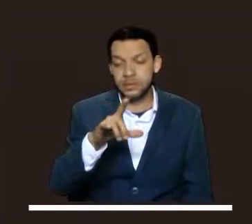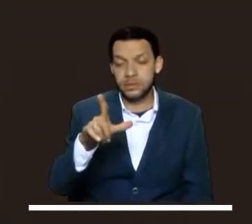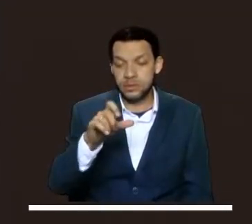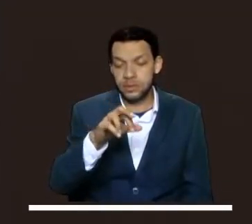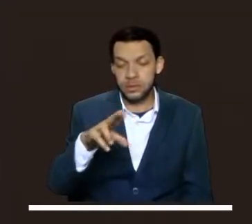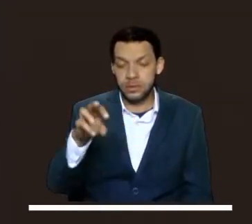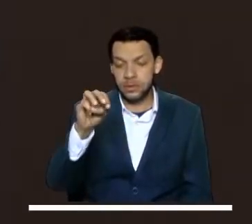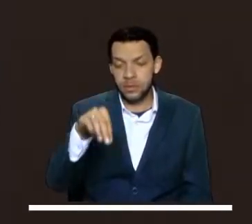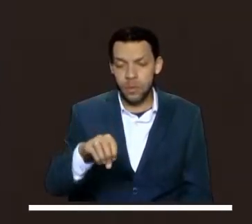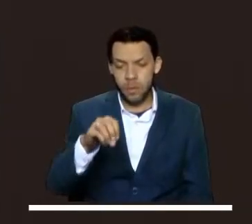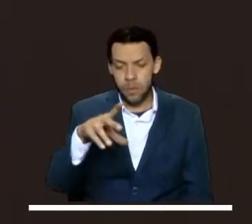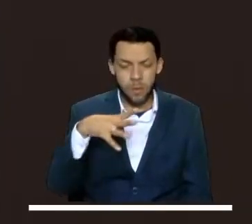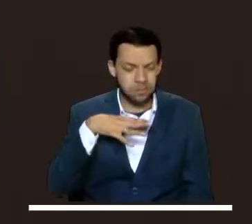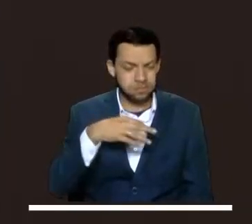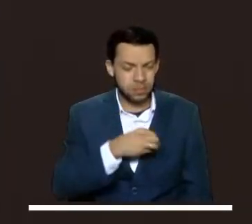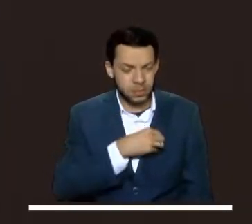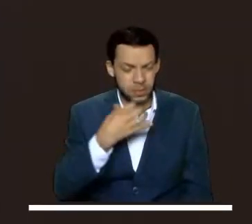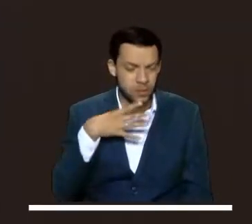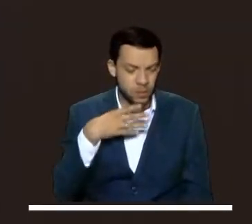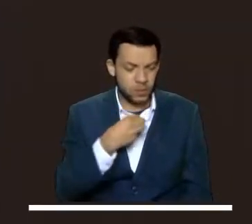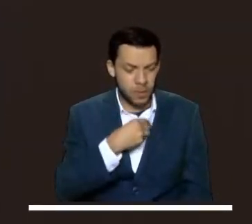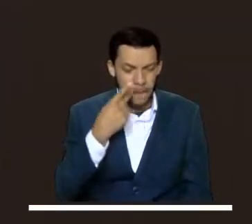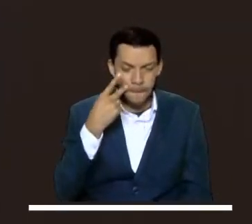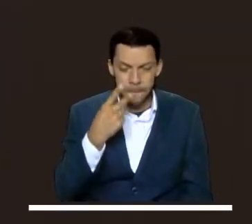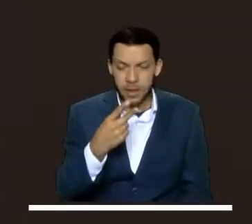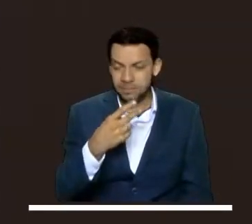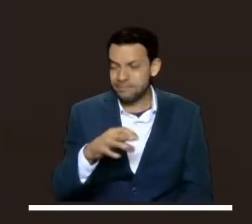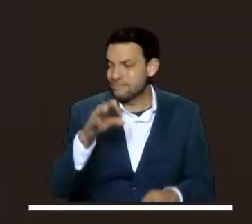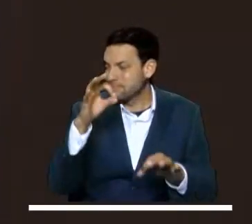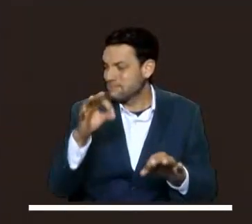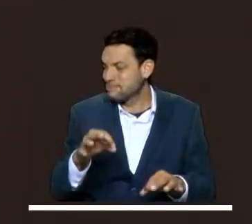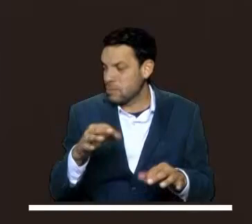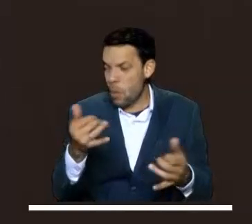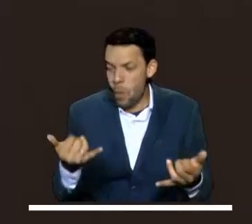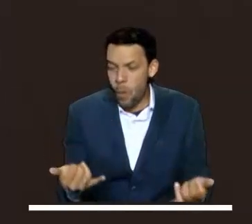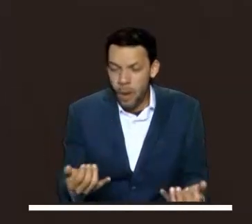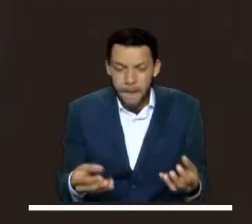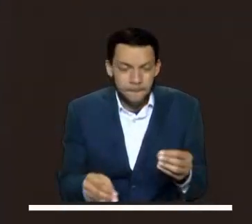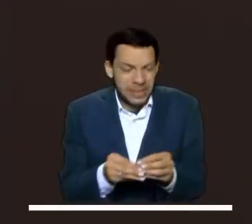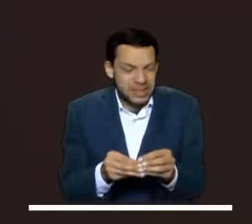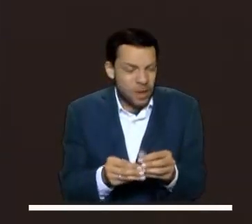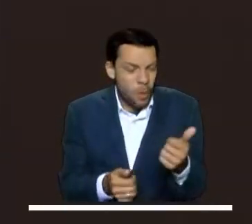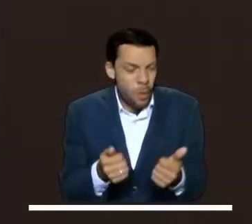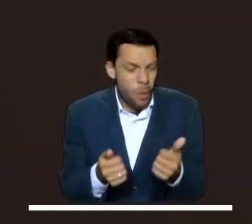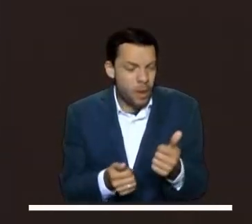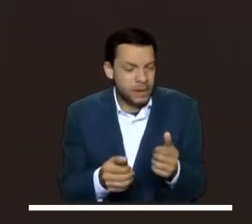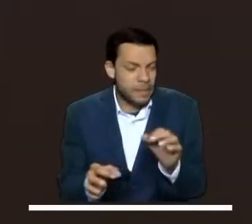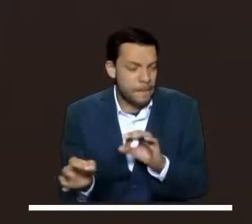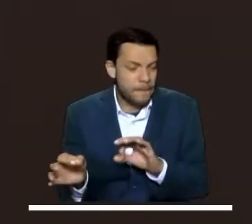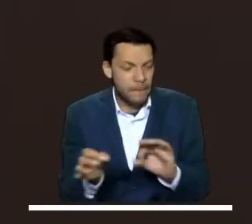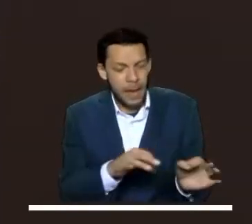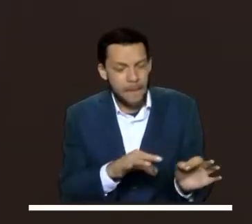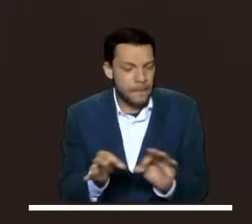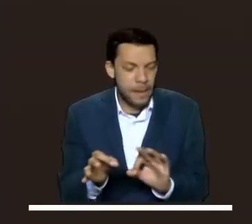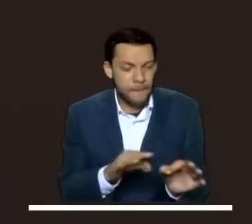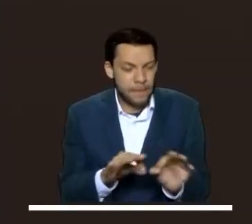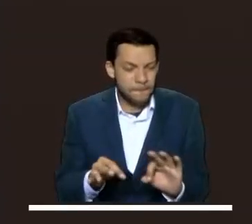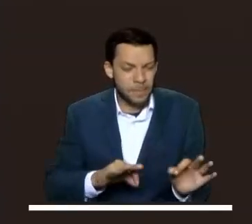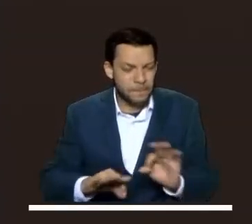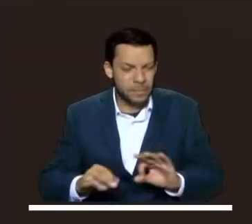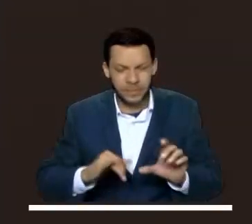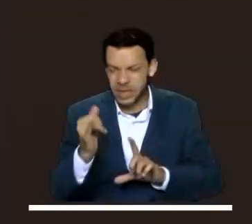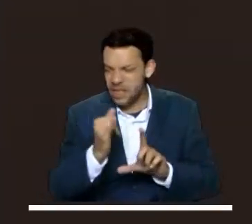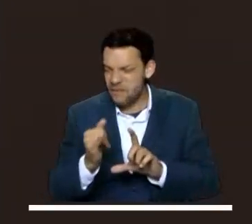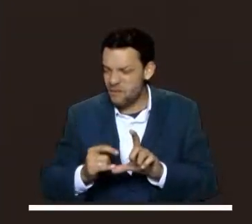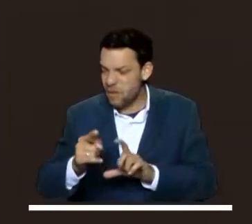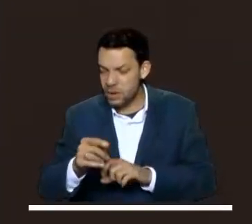su consultorio. Aquí estamos viendo, doctor, ¿qué imagen? Estamos ya llegando al colon derecho y llegando al ciego. Ya estamos muy